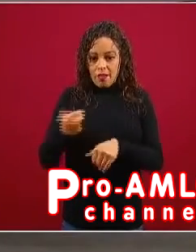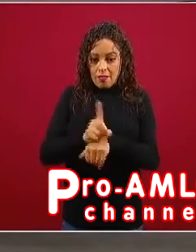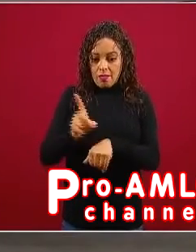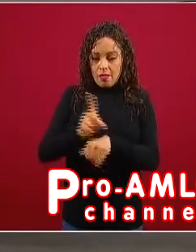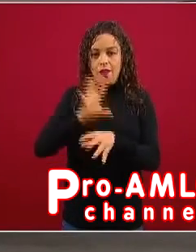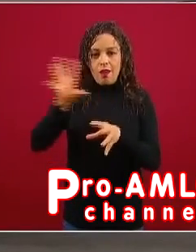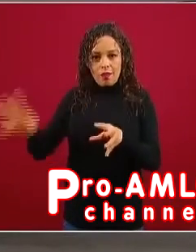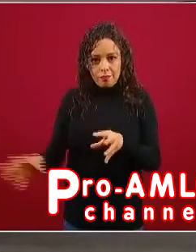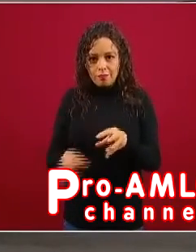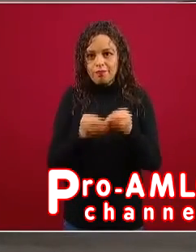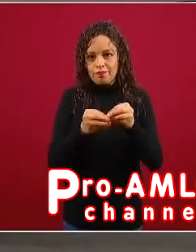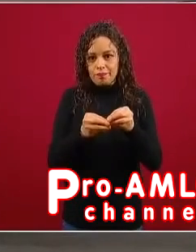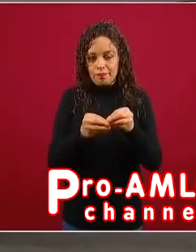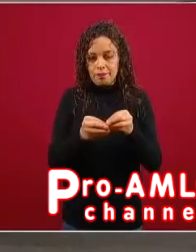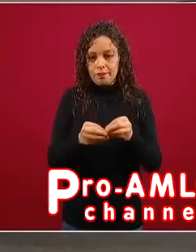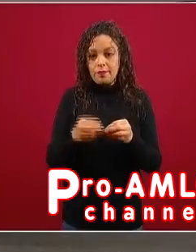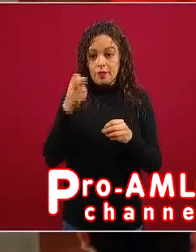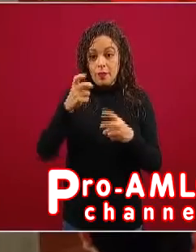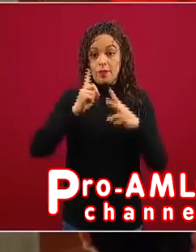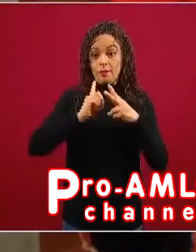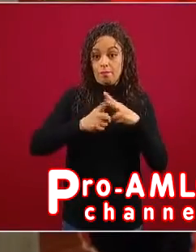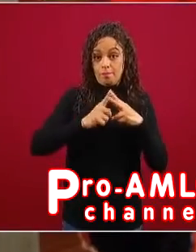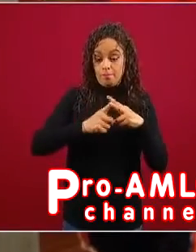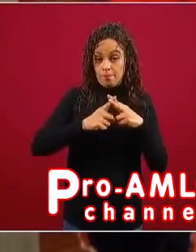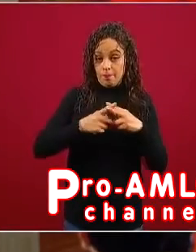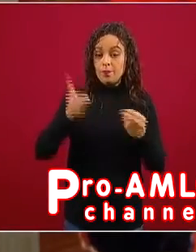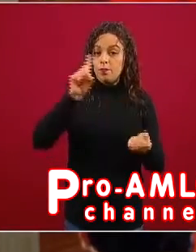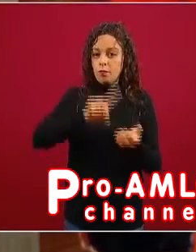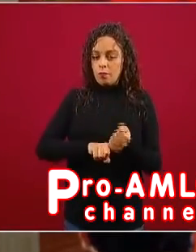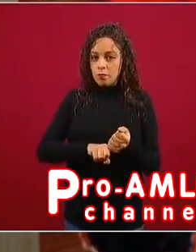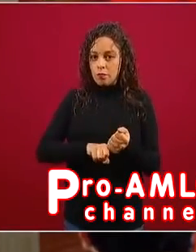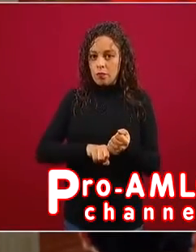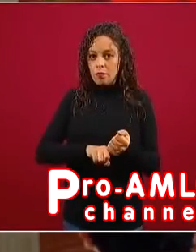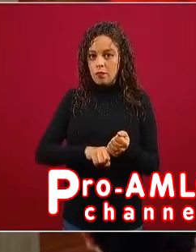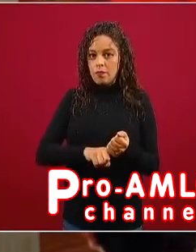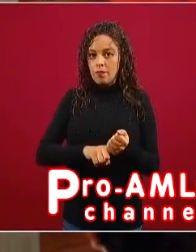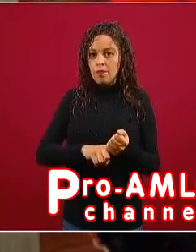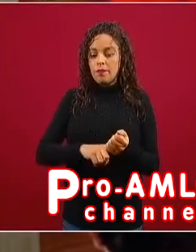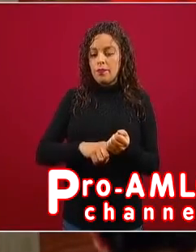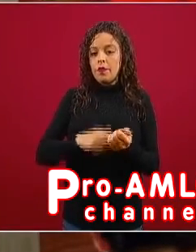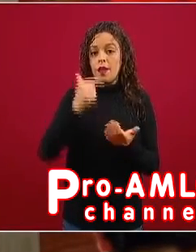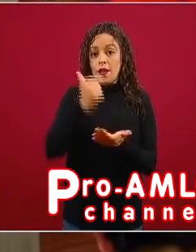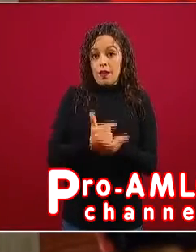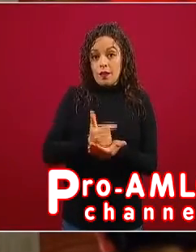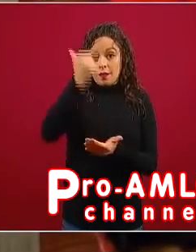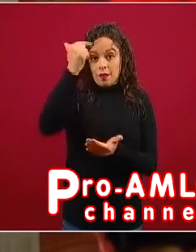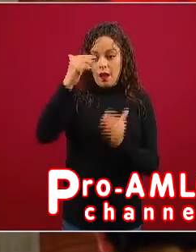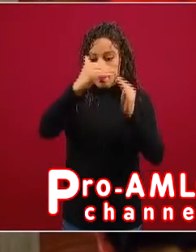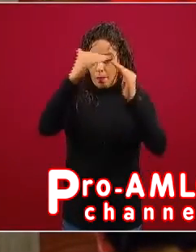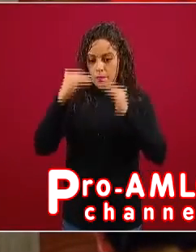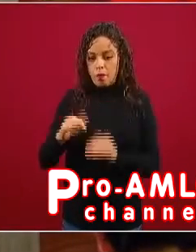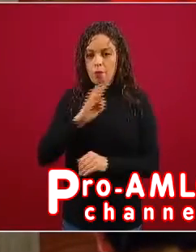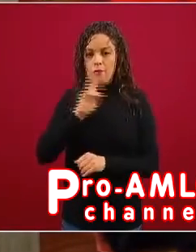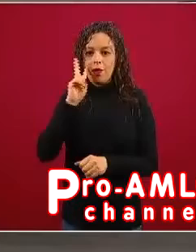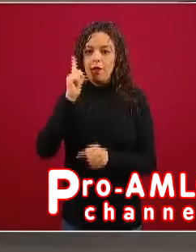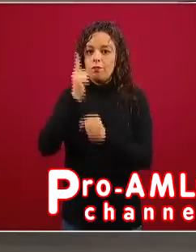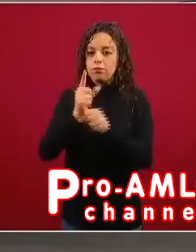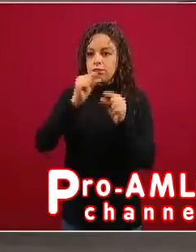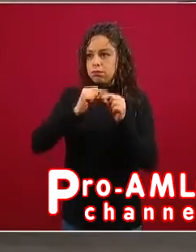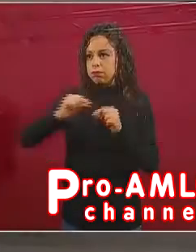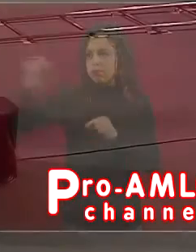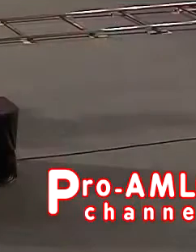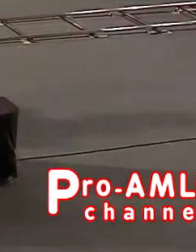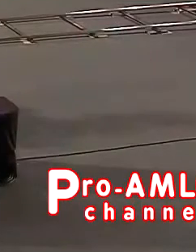días. De esta, la fracción que son graves también están acumulados en la curva de color rojo, y finalmente en la curva